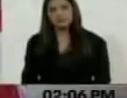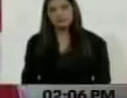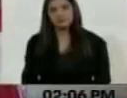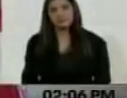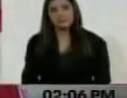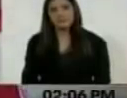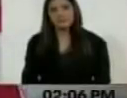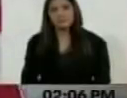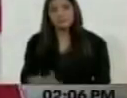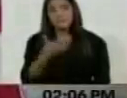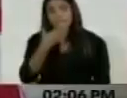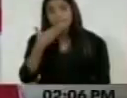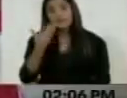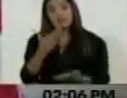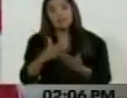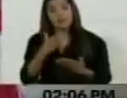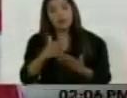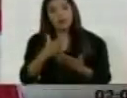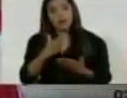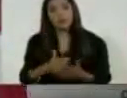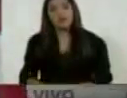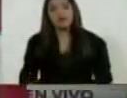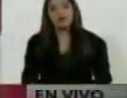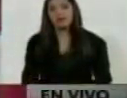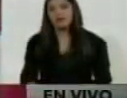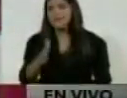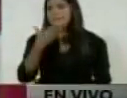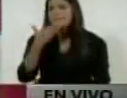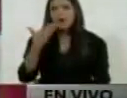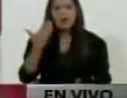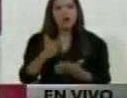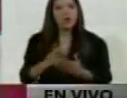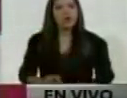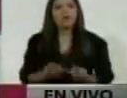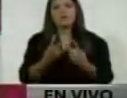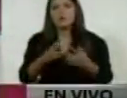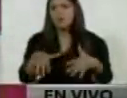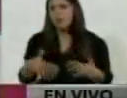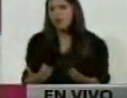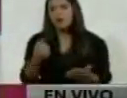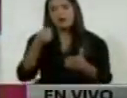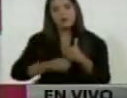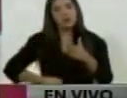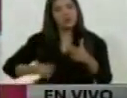La mejor escuela de la vida es la lucha.